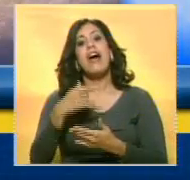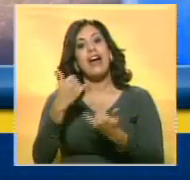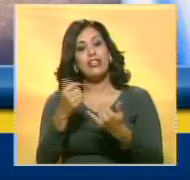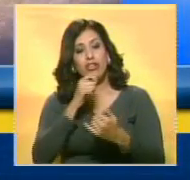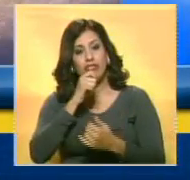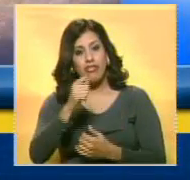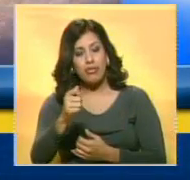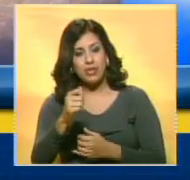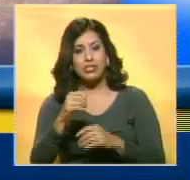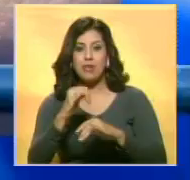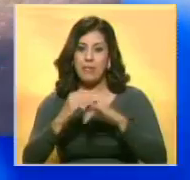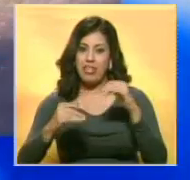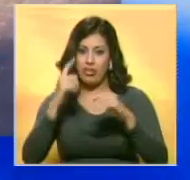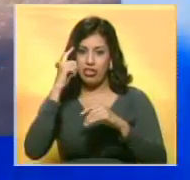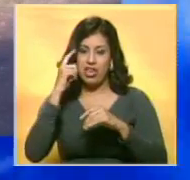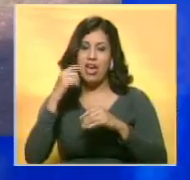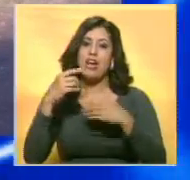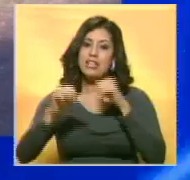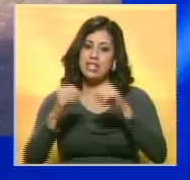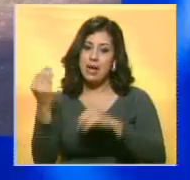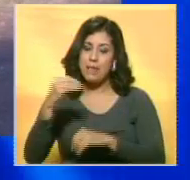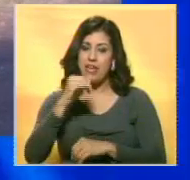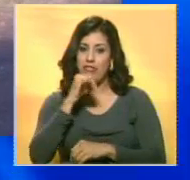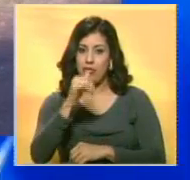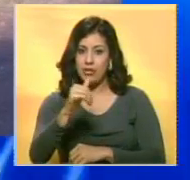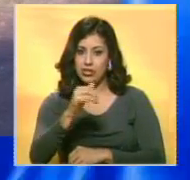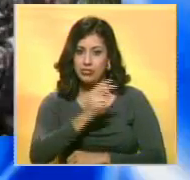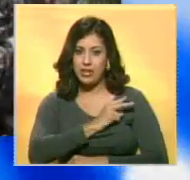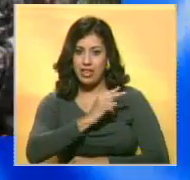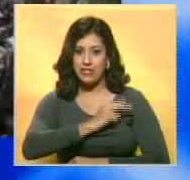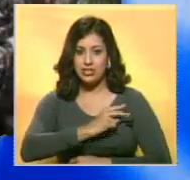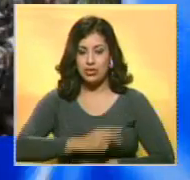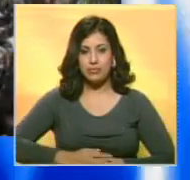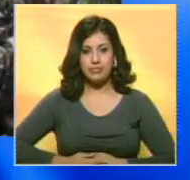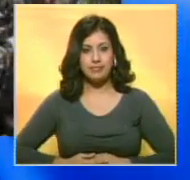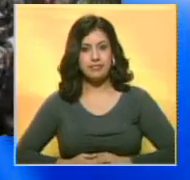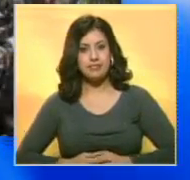reporte hasta hora del mediodía. Continúen con más de la emisión meridiana de su noticiero Venevisión.